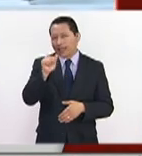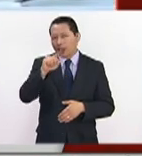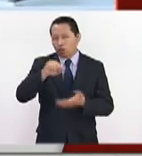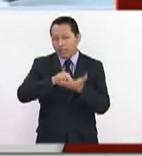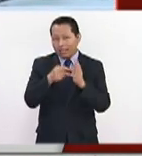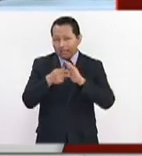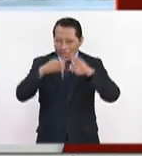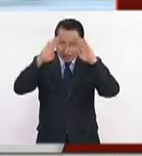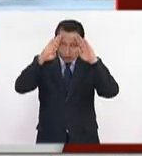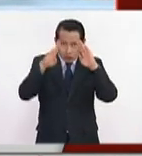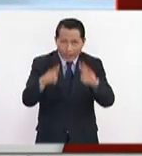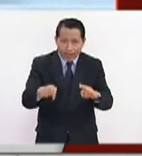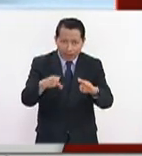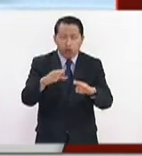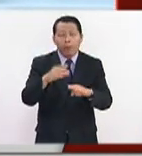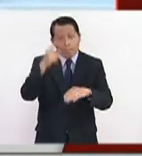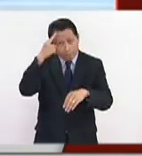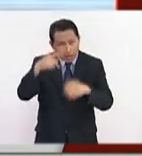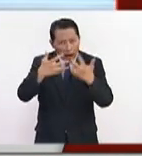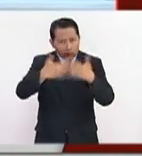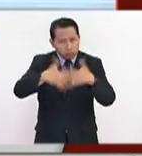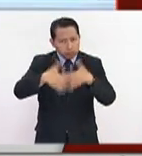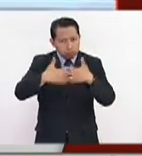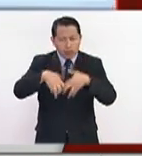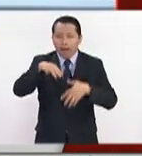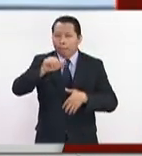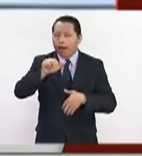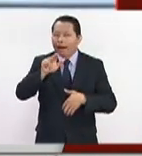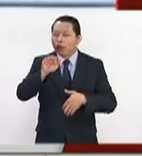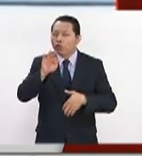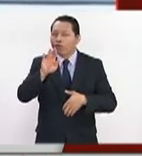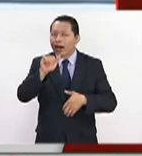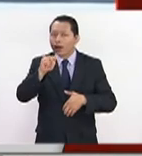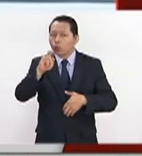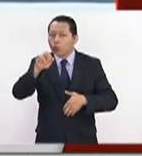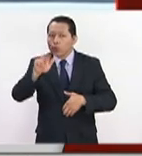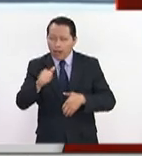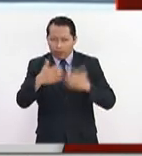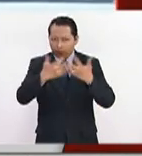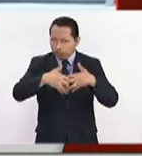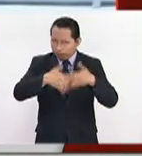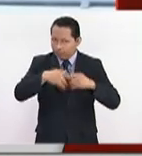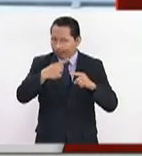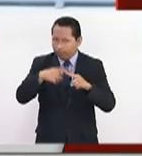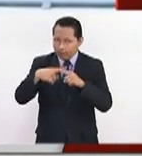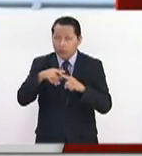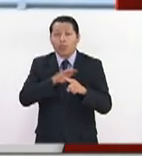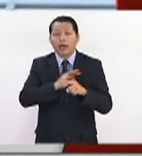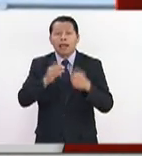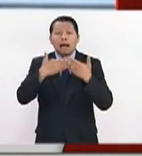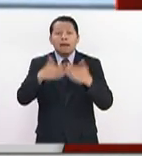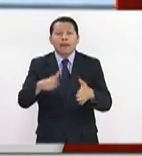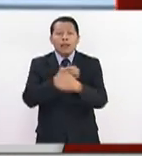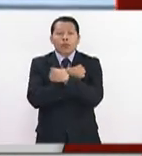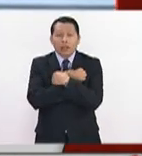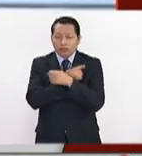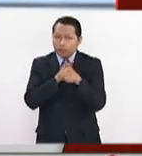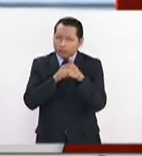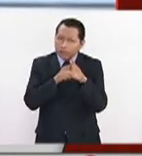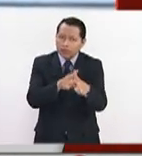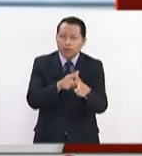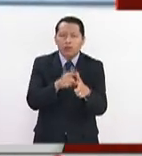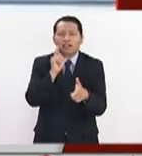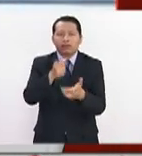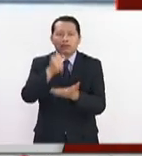ingeniería enfocada a la manufactura, y entonces estaríamos ya en condiciones también de abrir educación continua